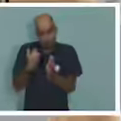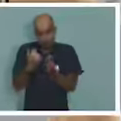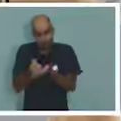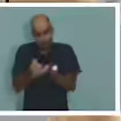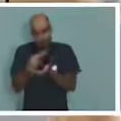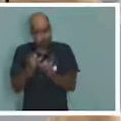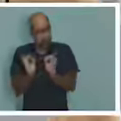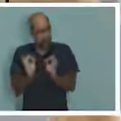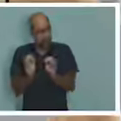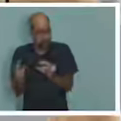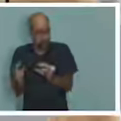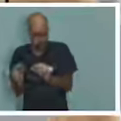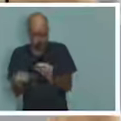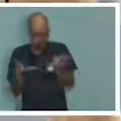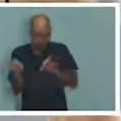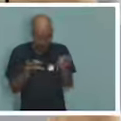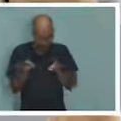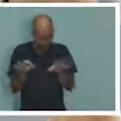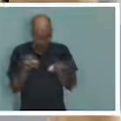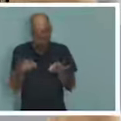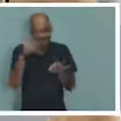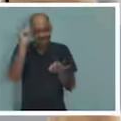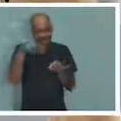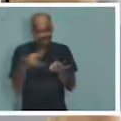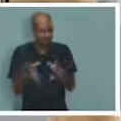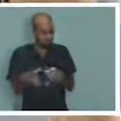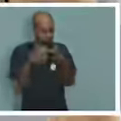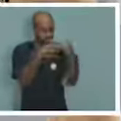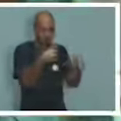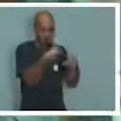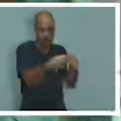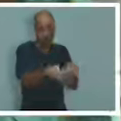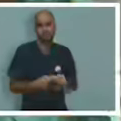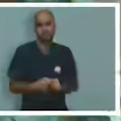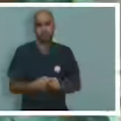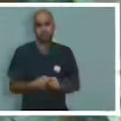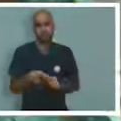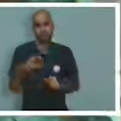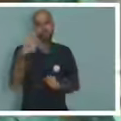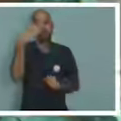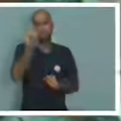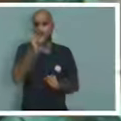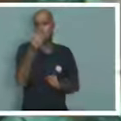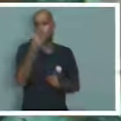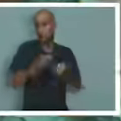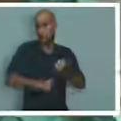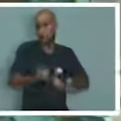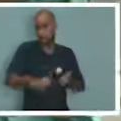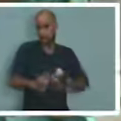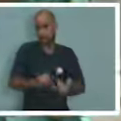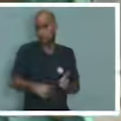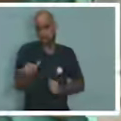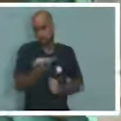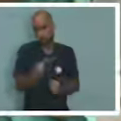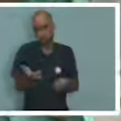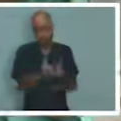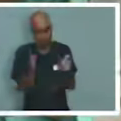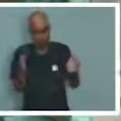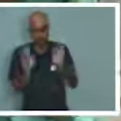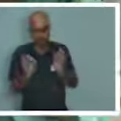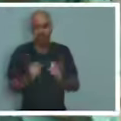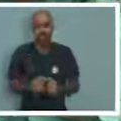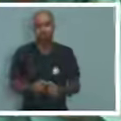seleccionarlas porque son el autorreemplazo del país, ones y ones, que son futuras madres y padres de otros porcinos. Daniel, esto que comentabas era